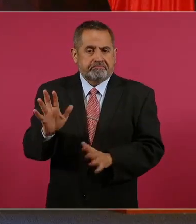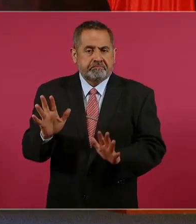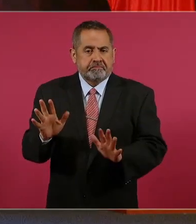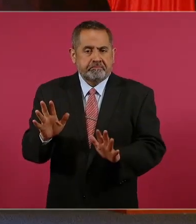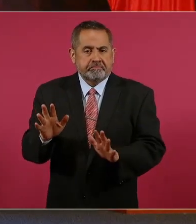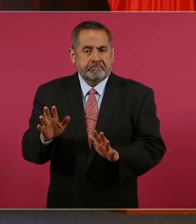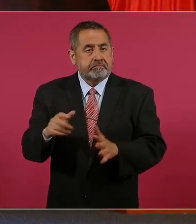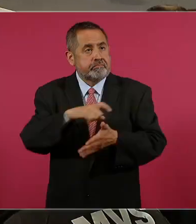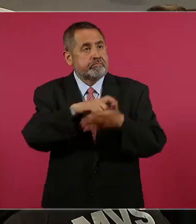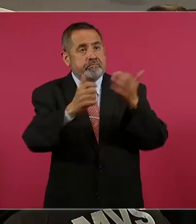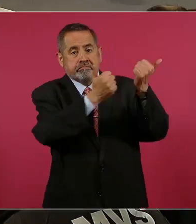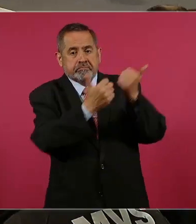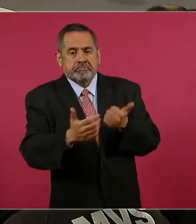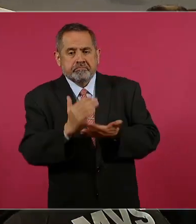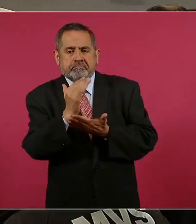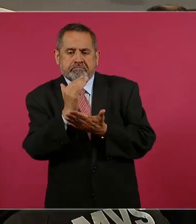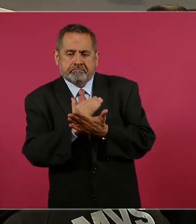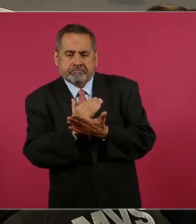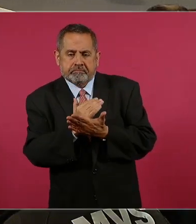de importación.